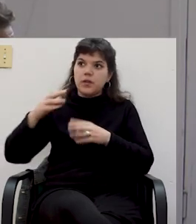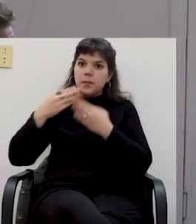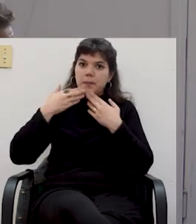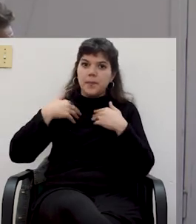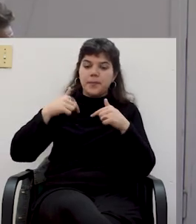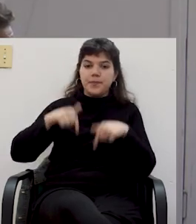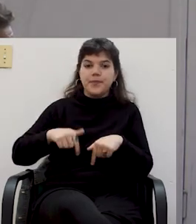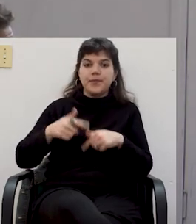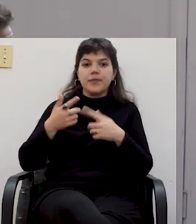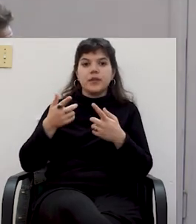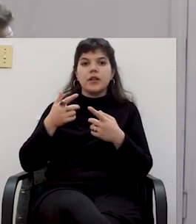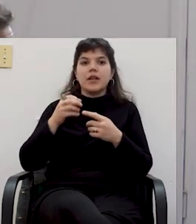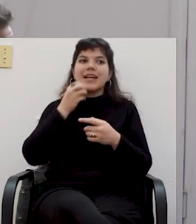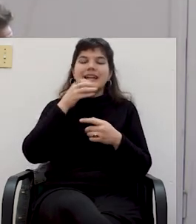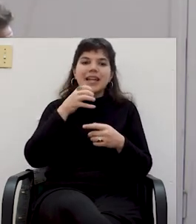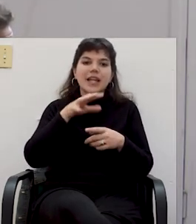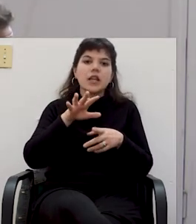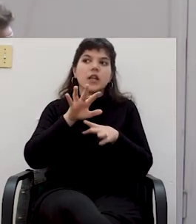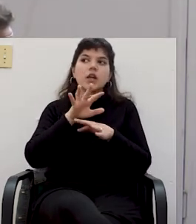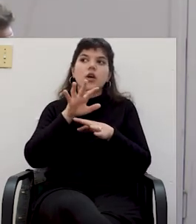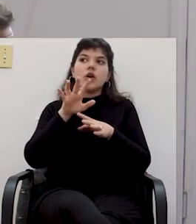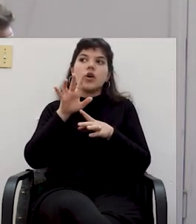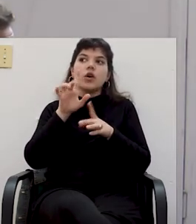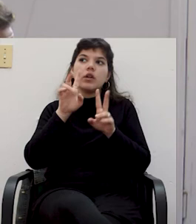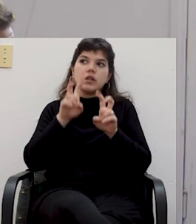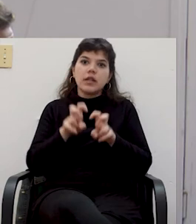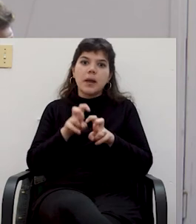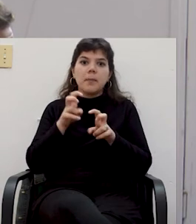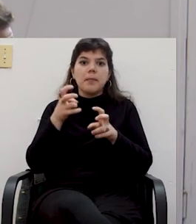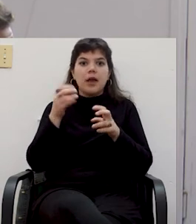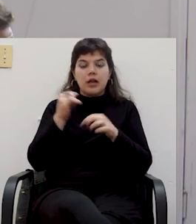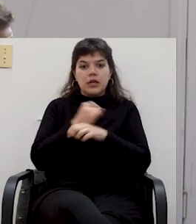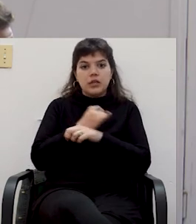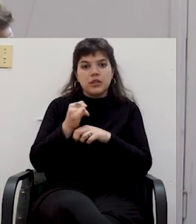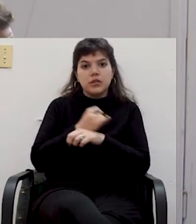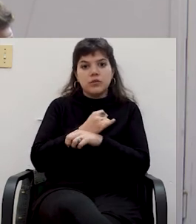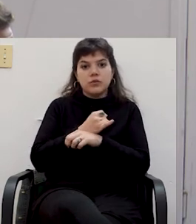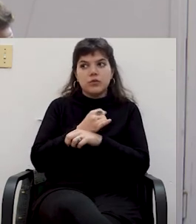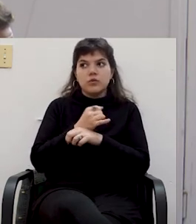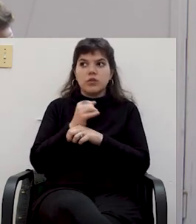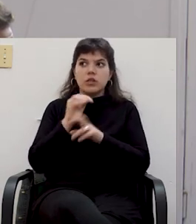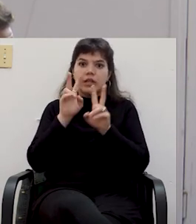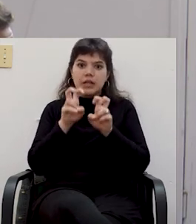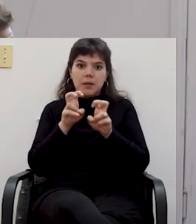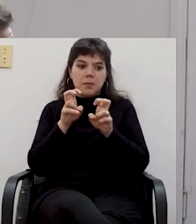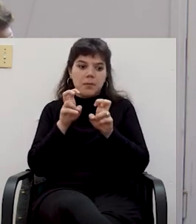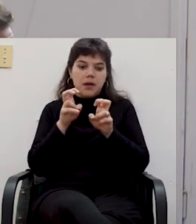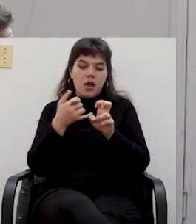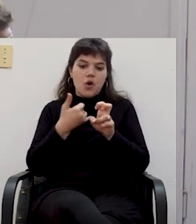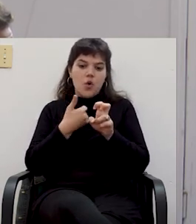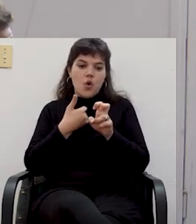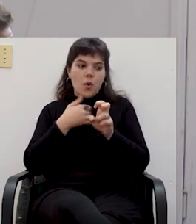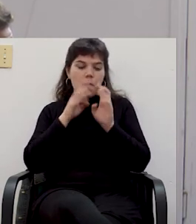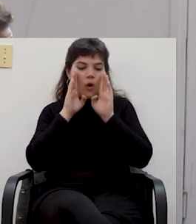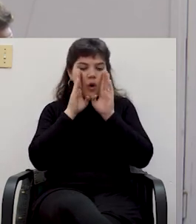y nudos críticos en la proyección del instituto, lo que tiene que ver con las condiciones de estudio y de